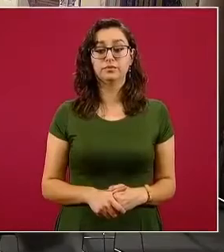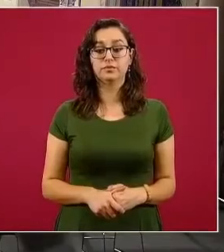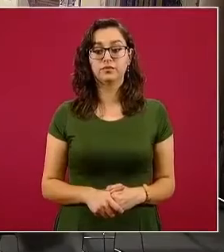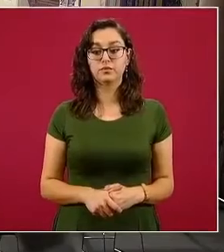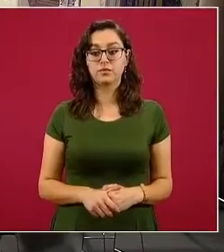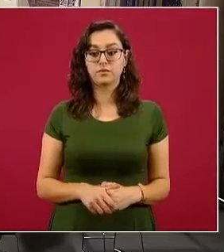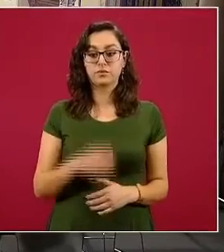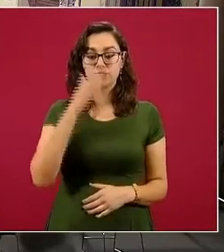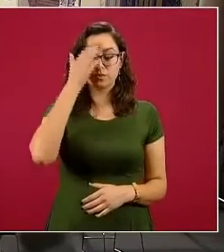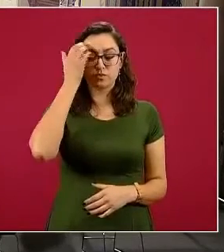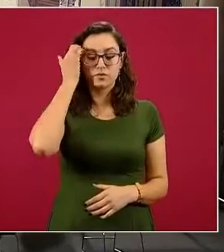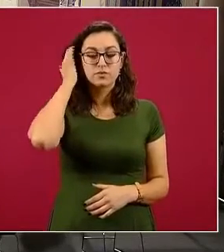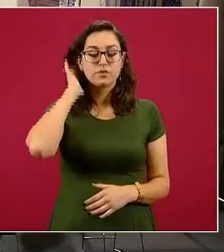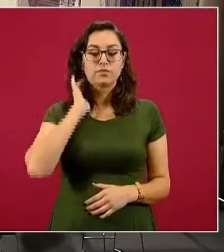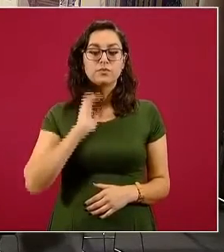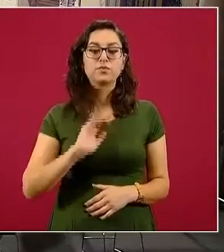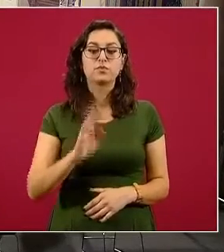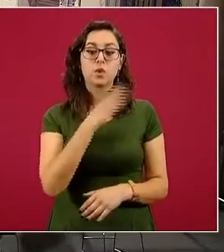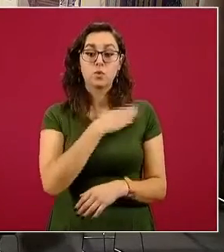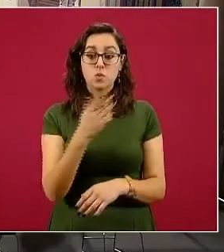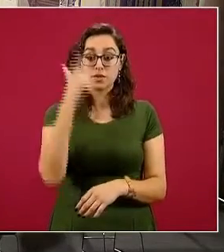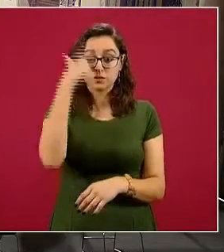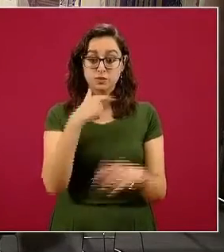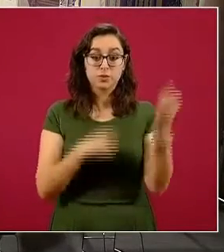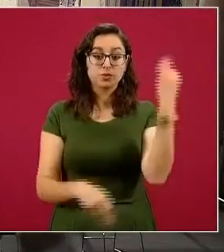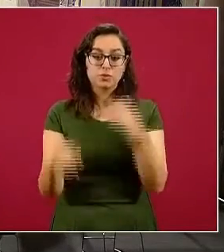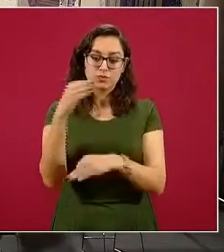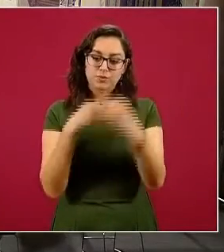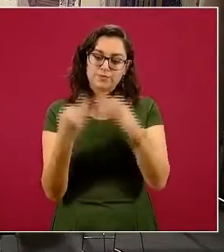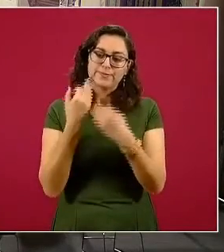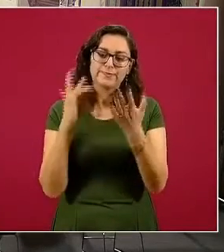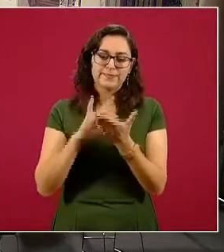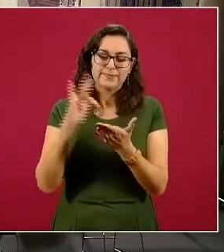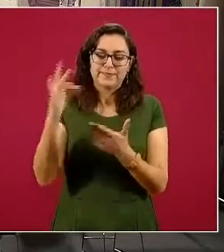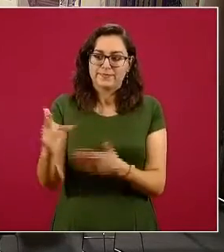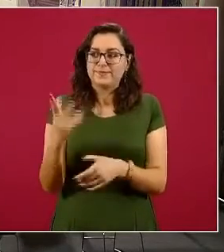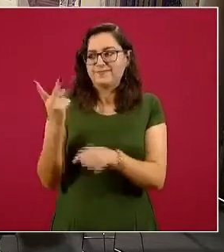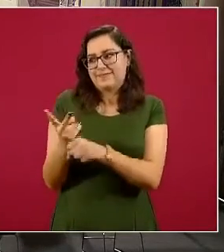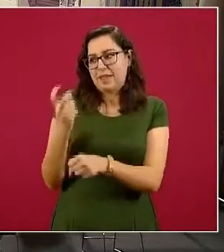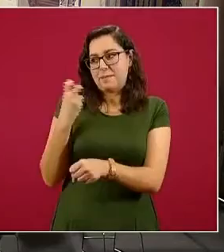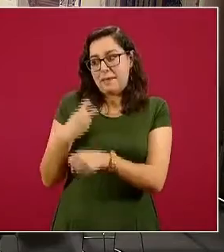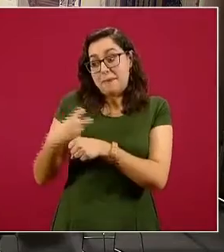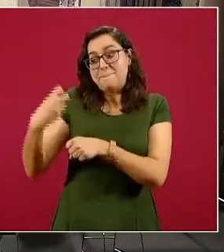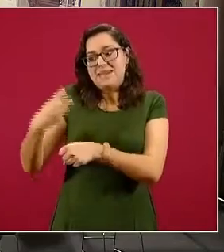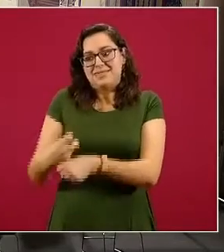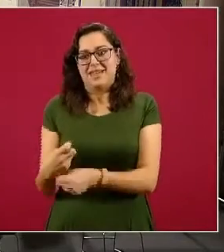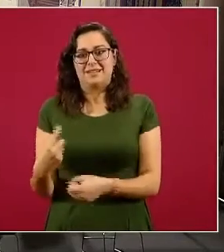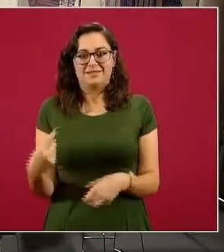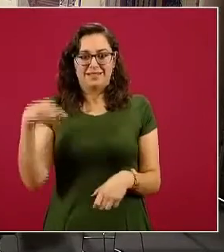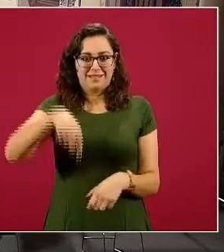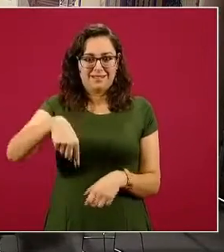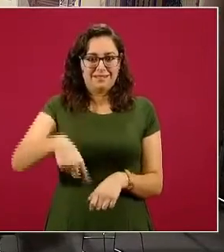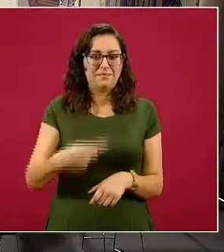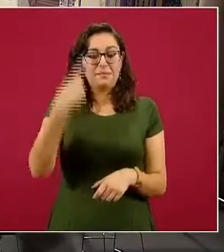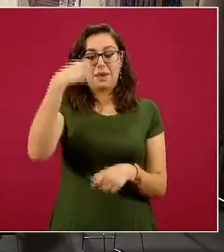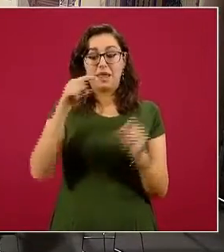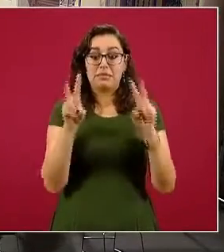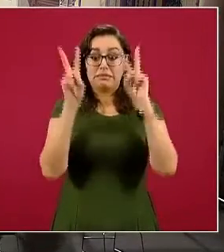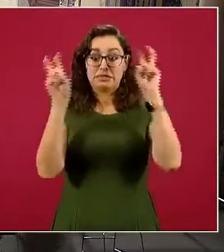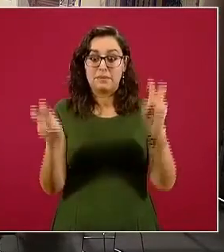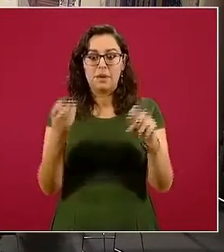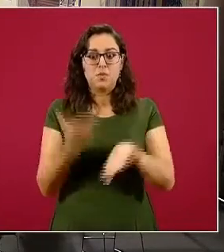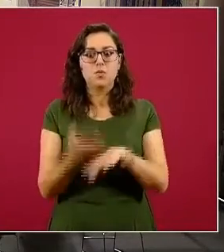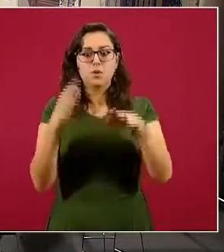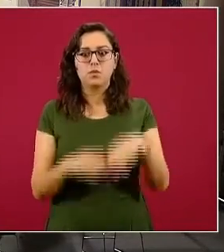Buenas noches a todos, agradezco mucho la invitación de hablar sobre un tema sumamente importante y poco